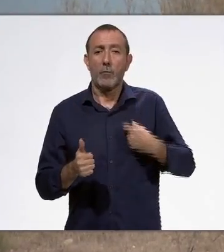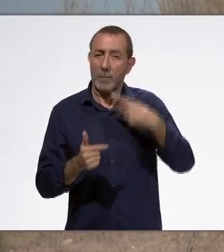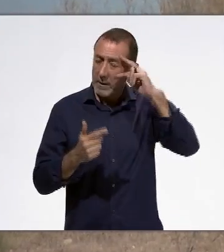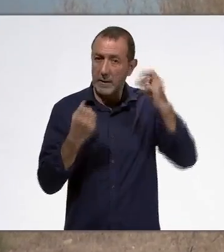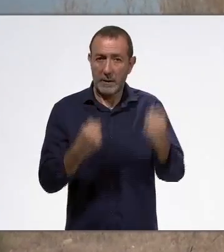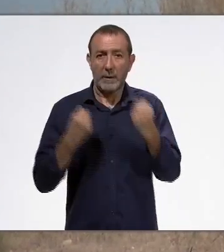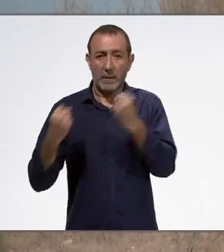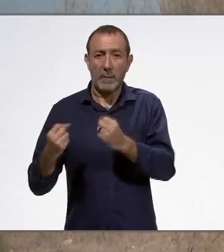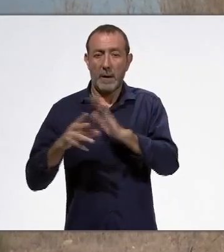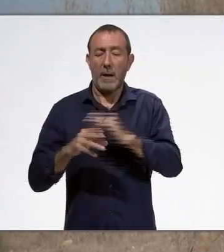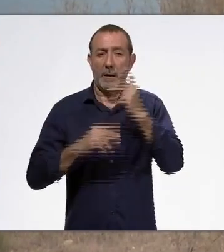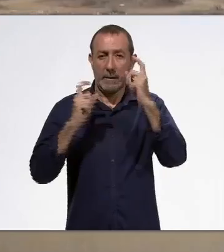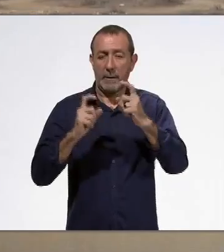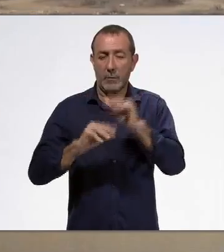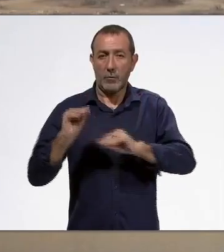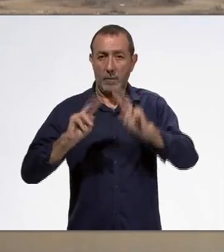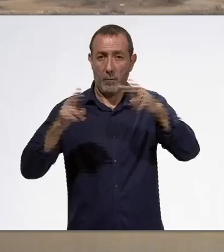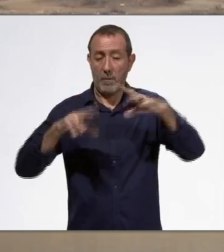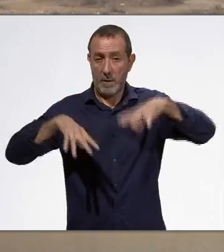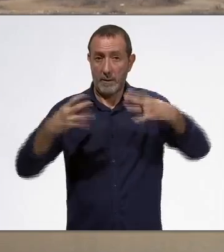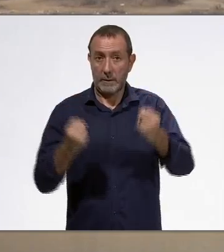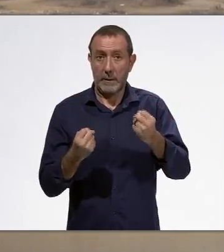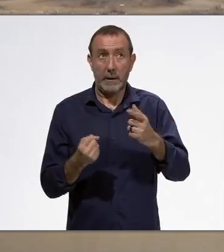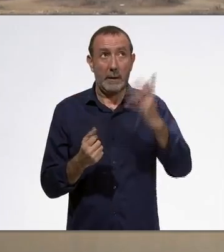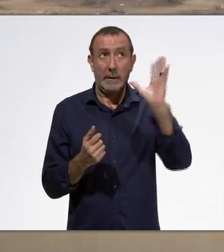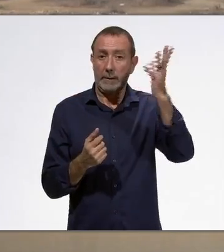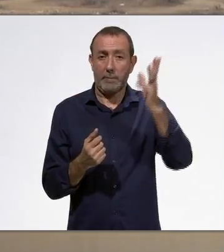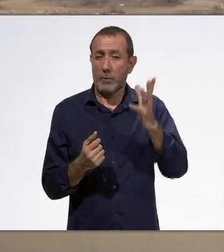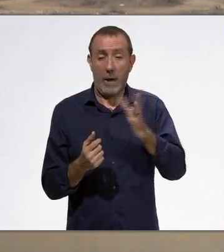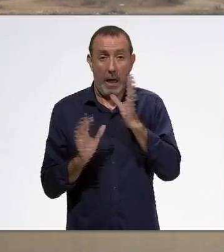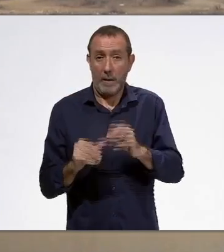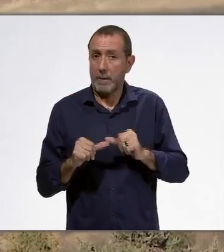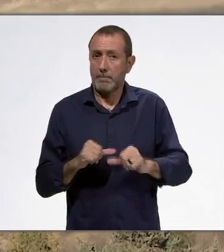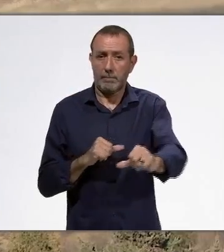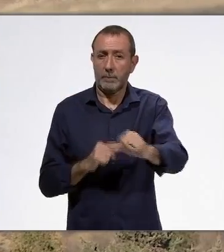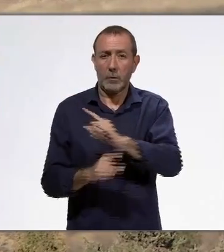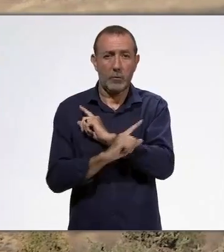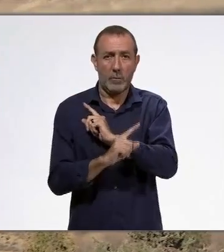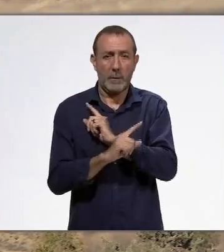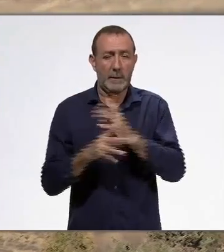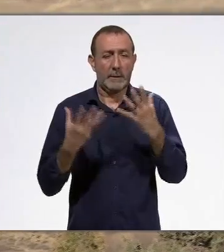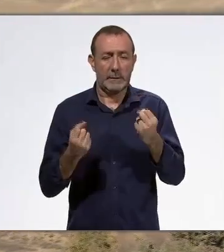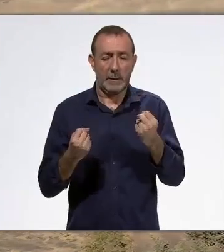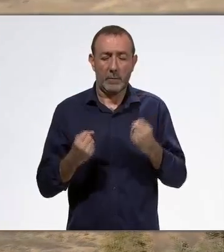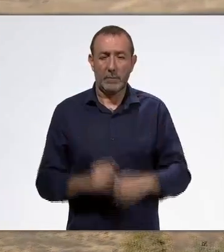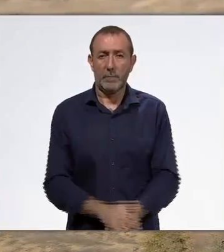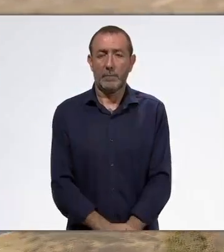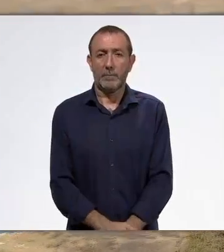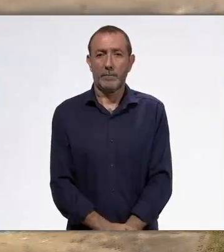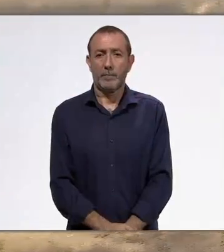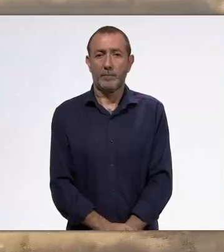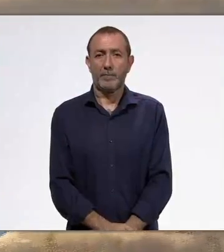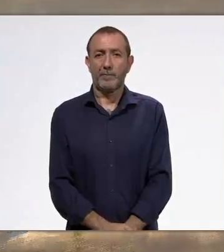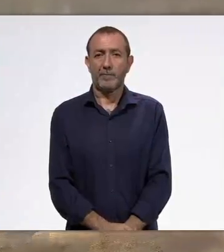de expertos para hacer frente a la sequía y el tiempo que parece que no ayuda porque de momento noviembre viene en Seco